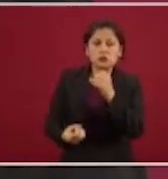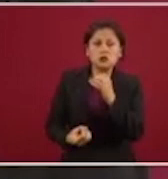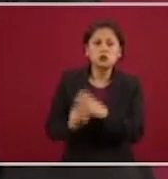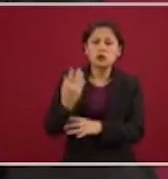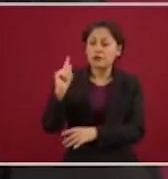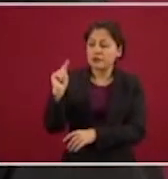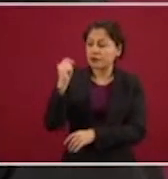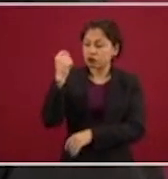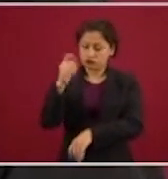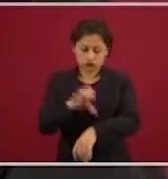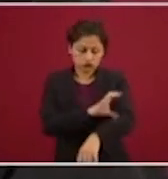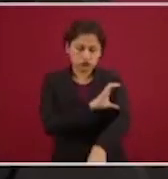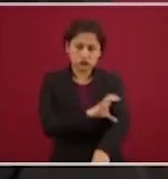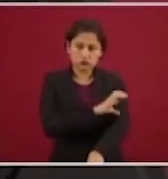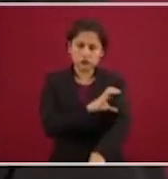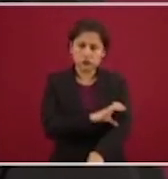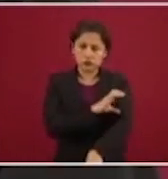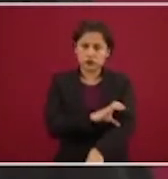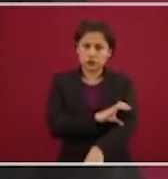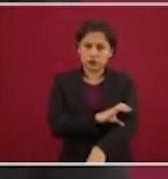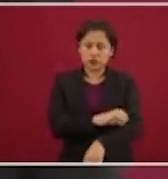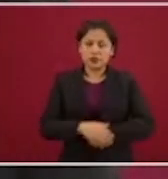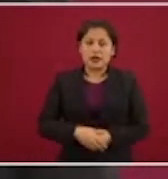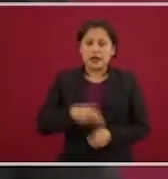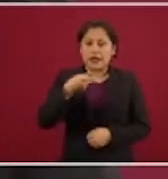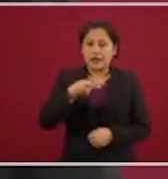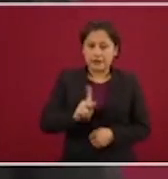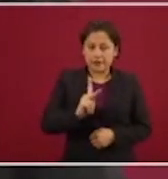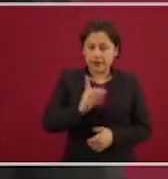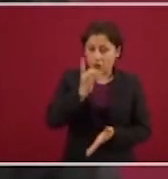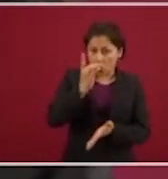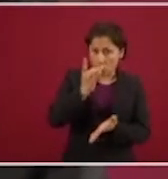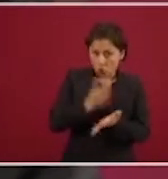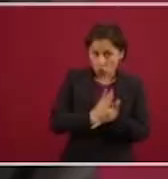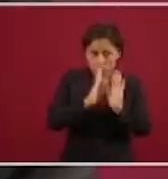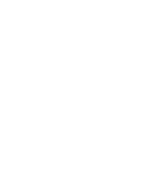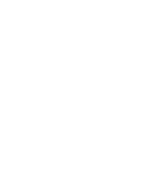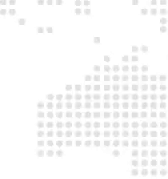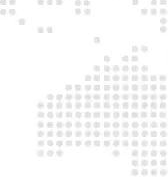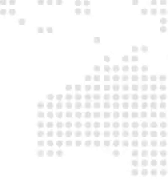no apostar todo al petróleo.